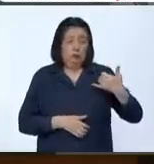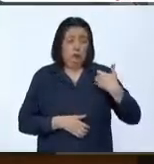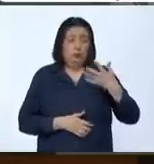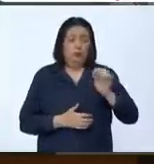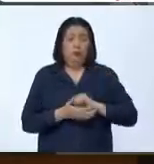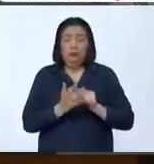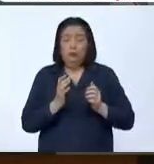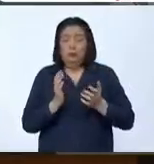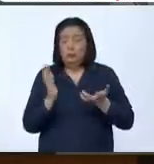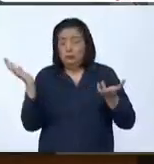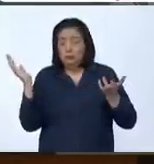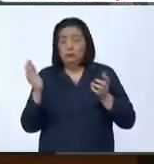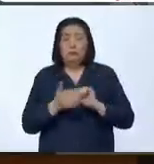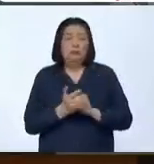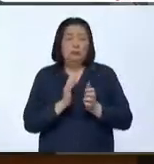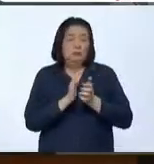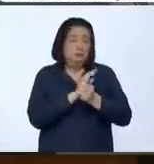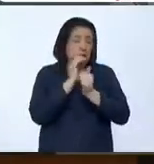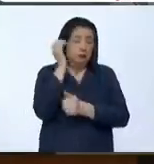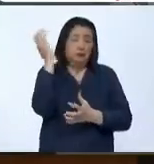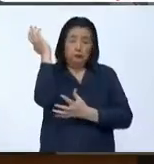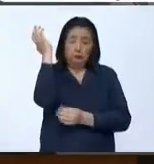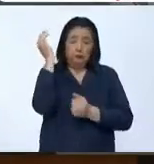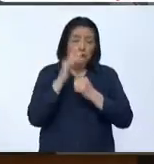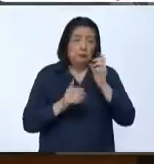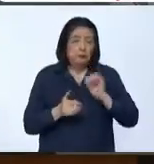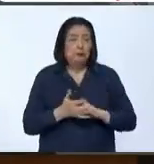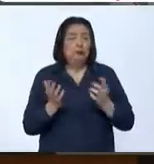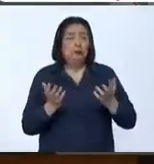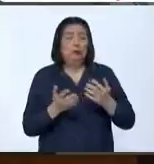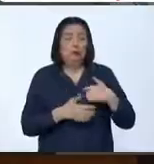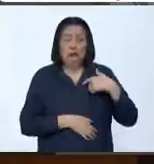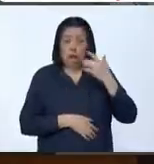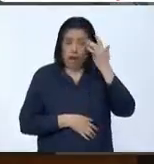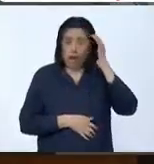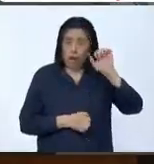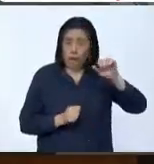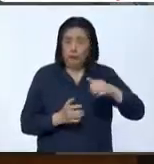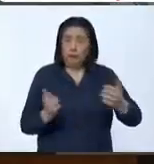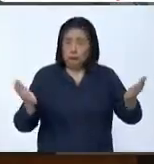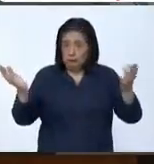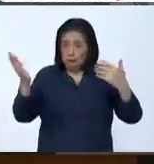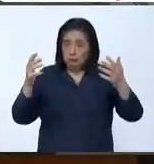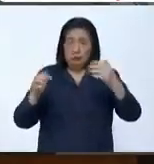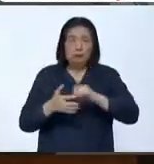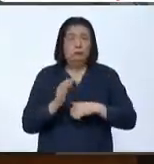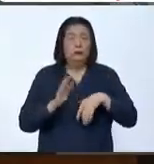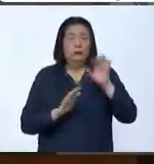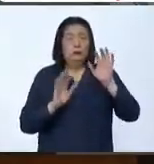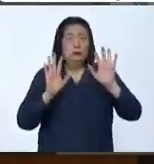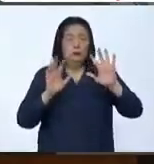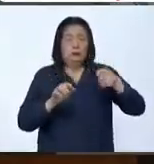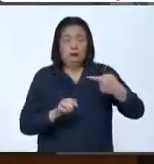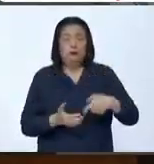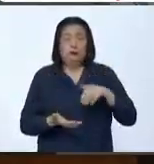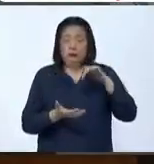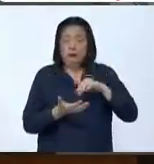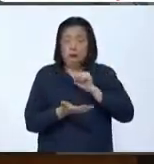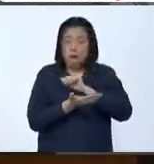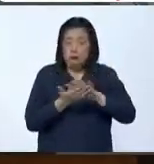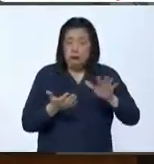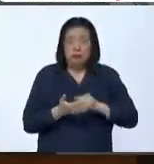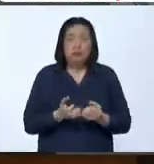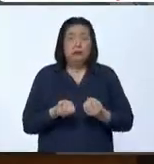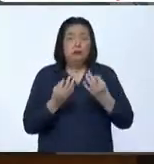talentos descansos recursos y económicos y alto rendimiento se han convocado más de diez mil becas con una